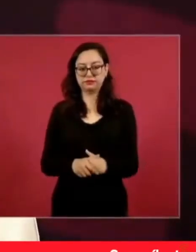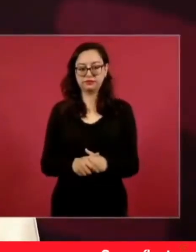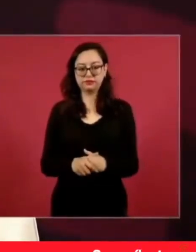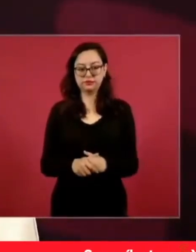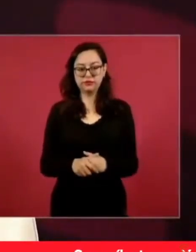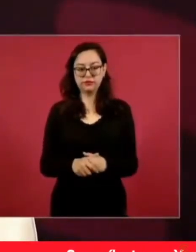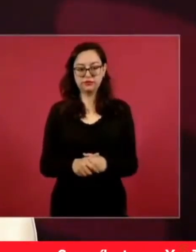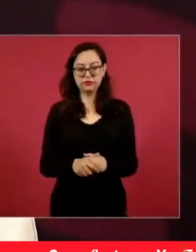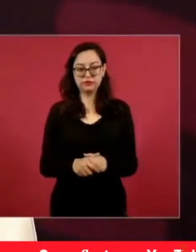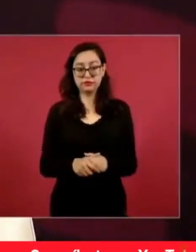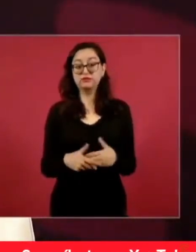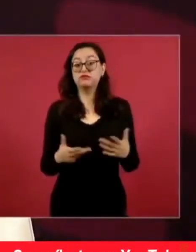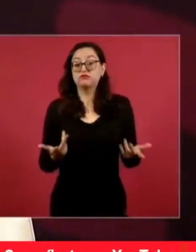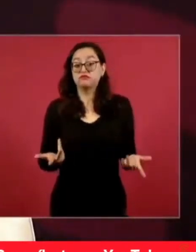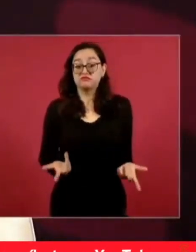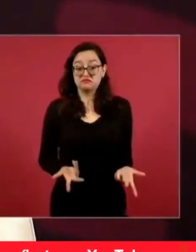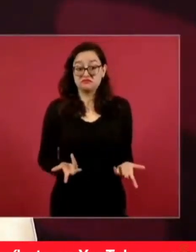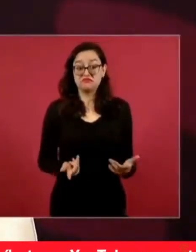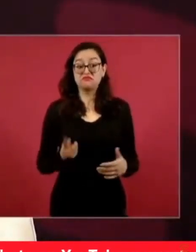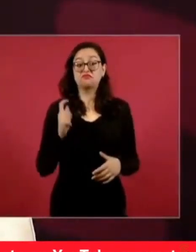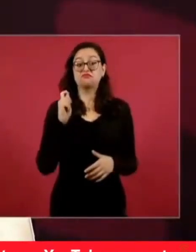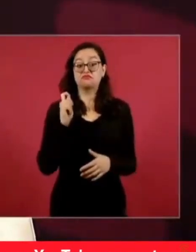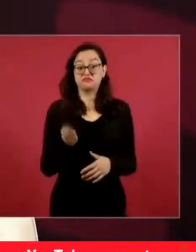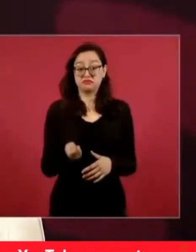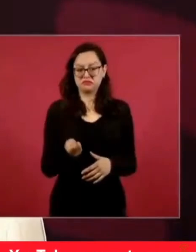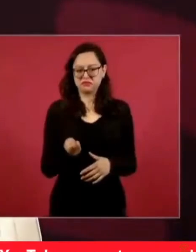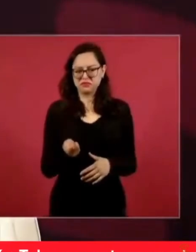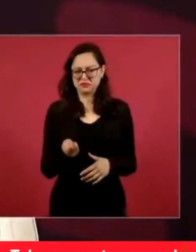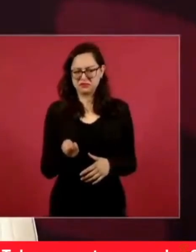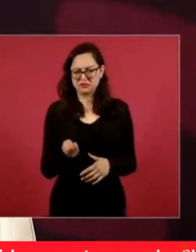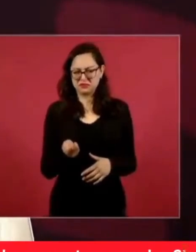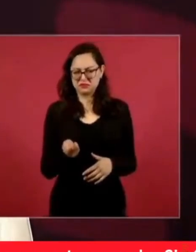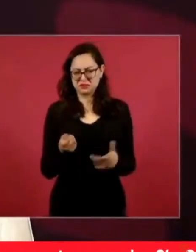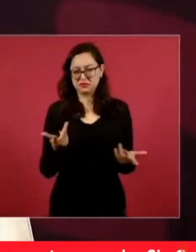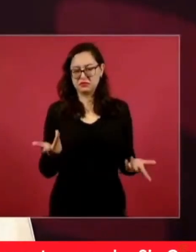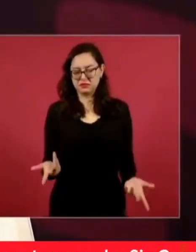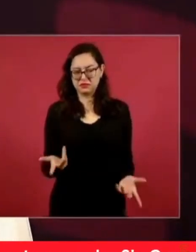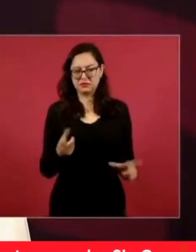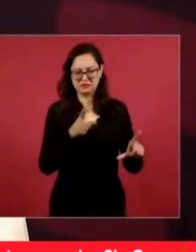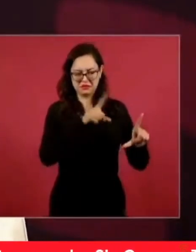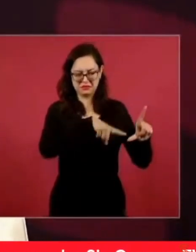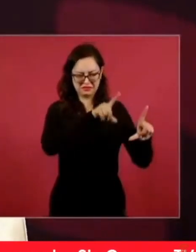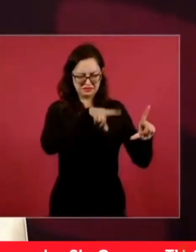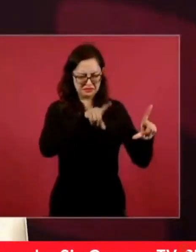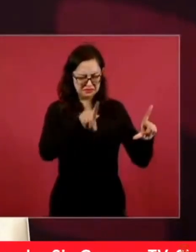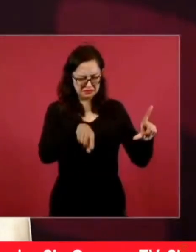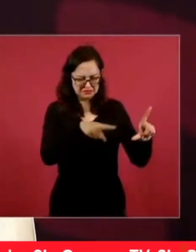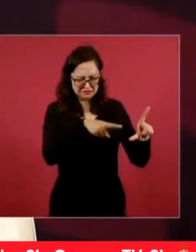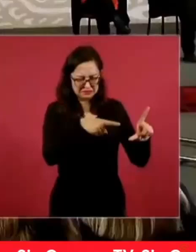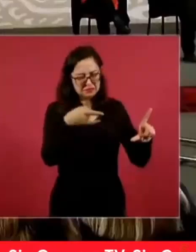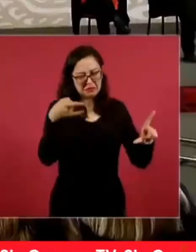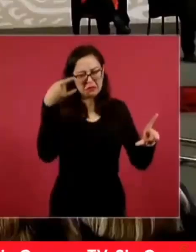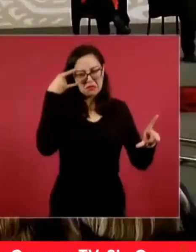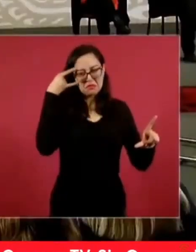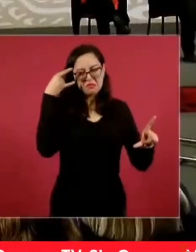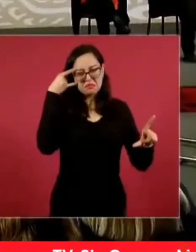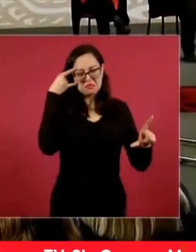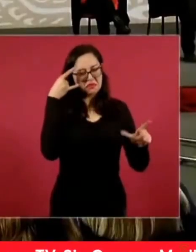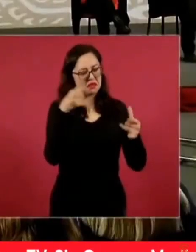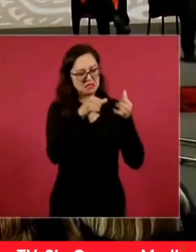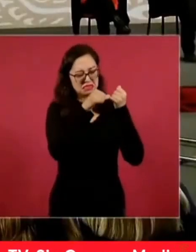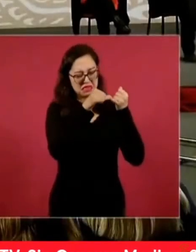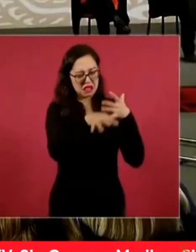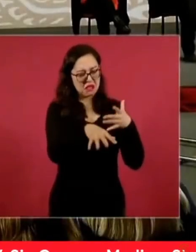les parece que eso explica sus gráficas y sus estudios patito y